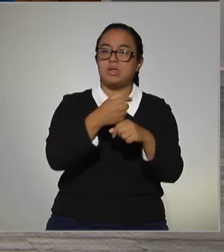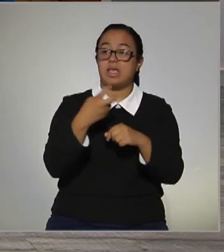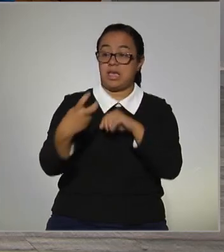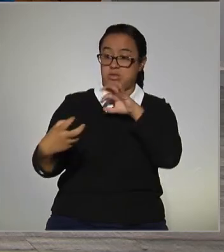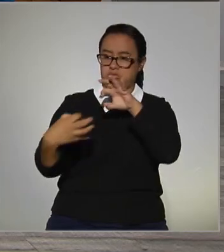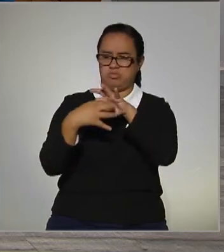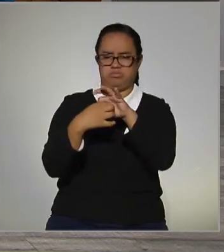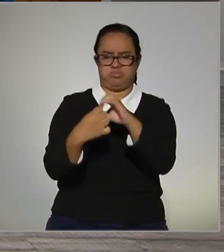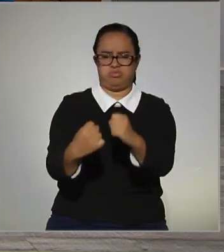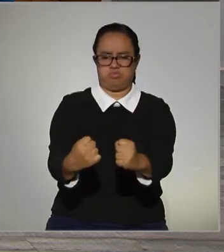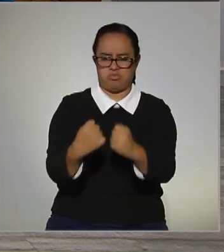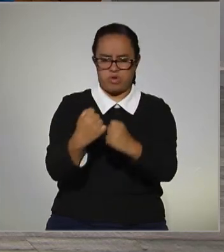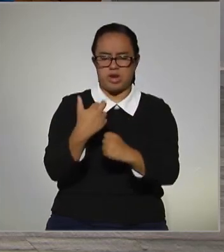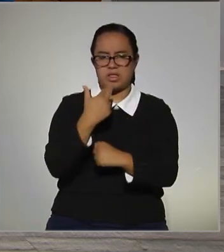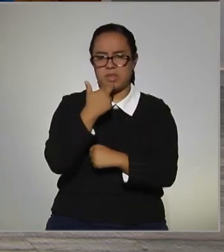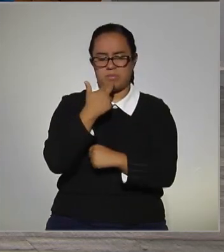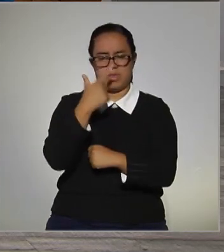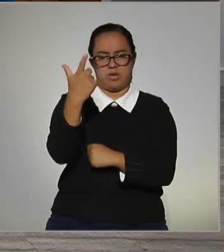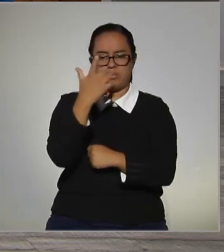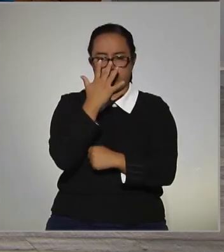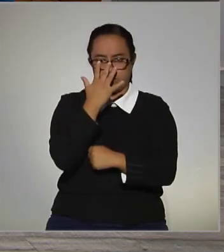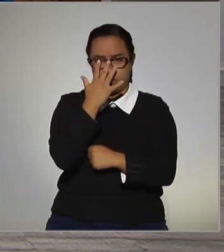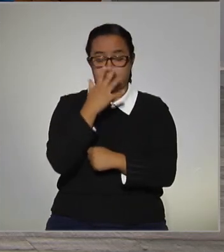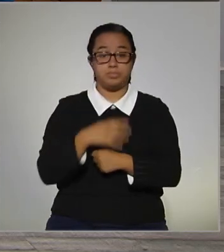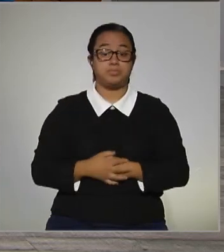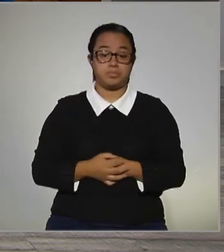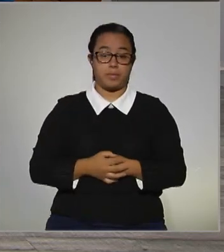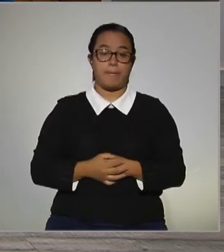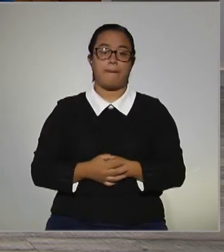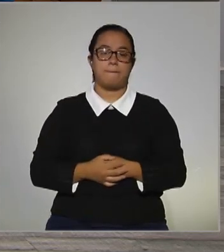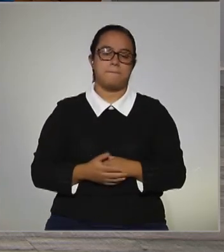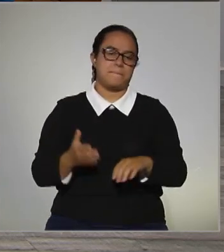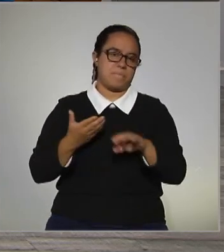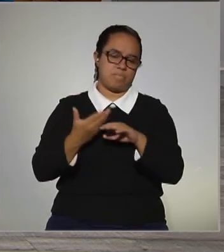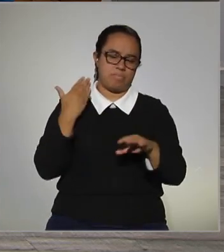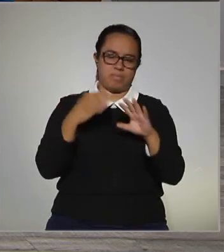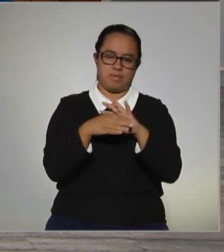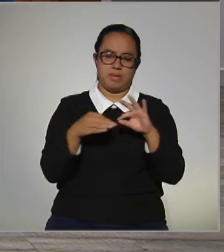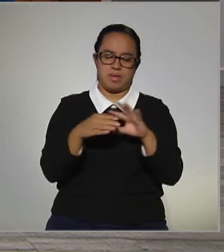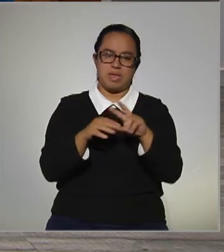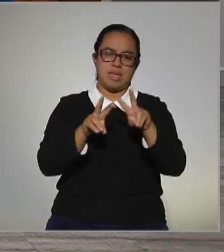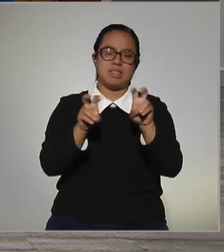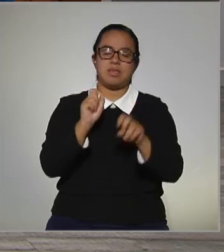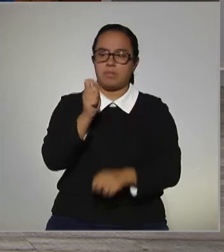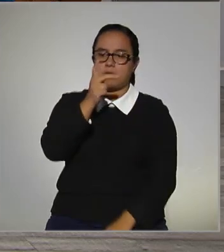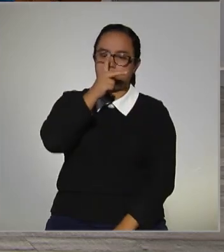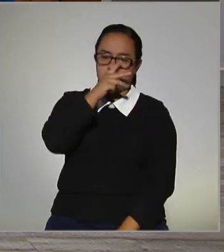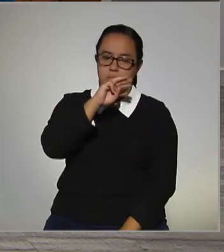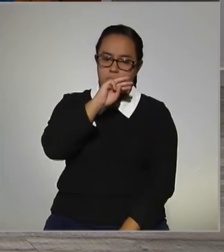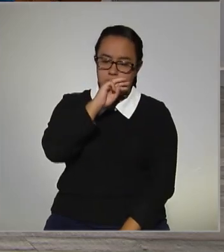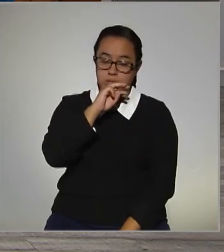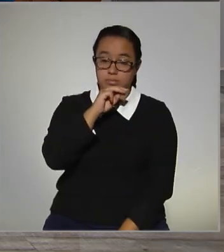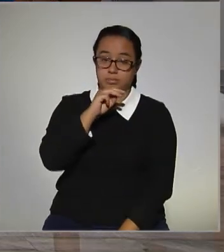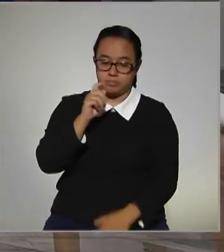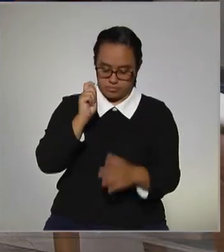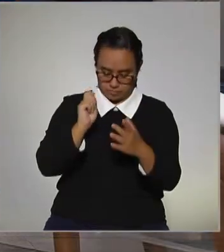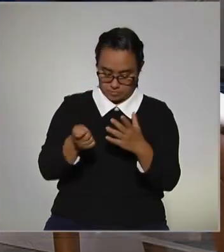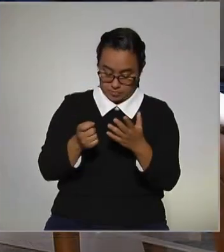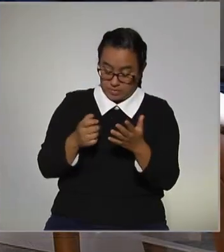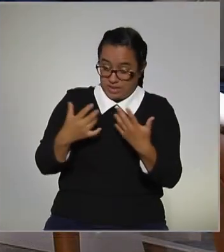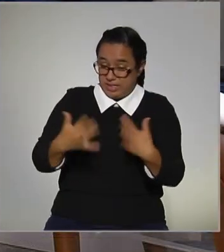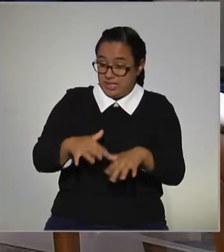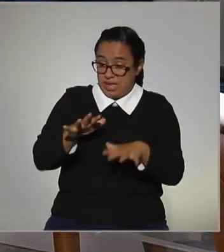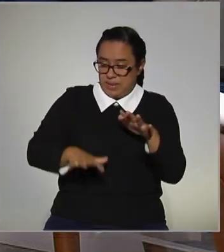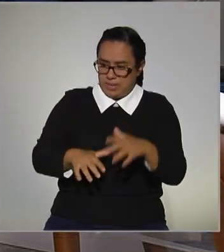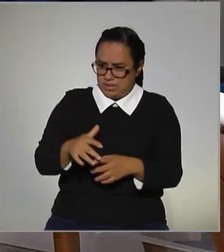más fuerte que de antes de la ruptura, ¿no? Cuando estábamos mencionando el tema de los padres, ¿no? El tema de los padres, decir, híjole, tú